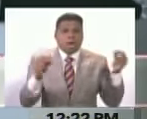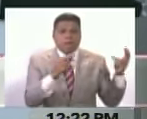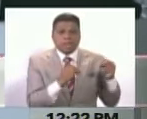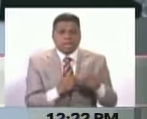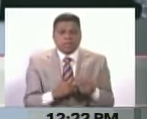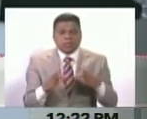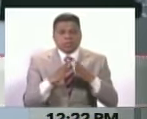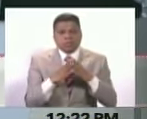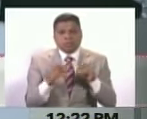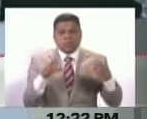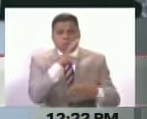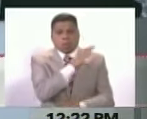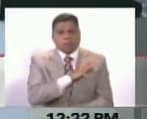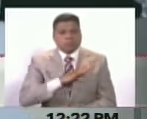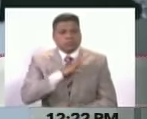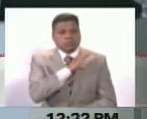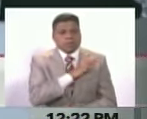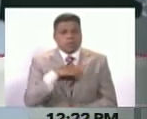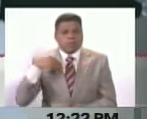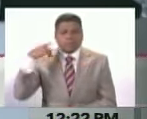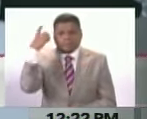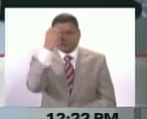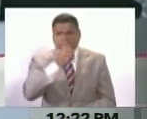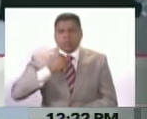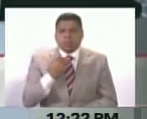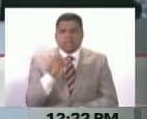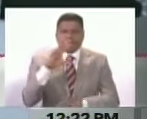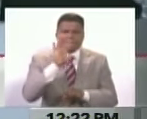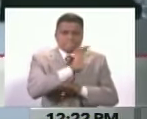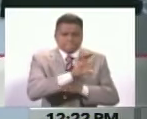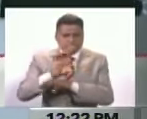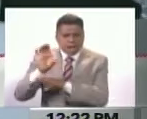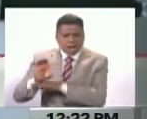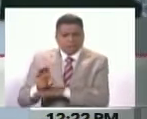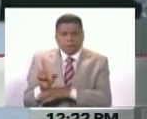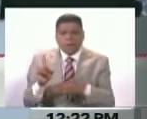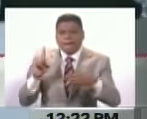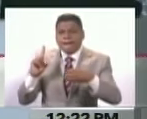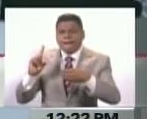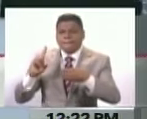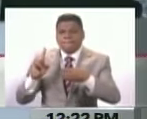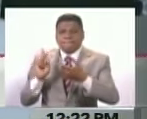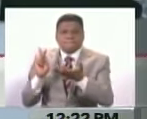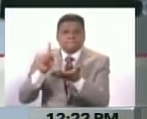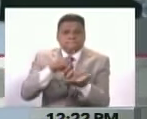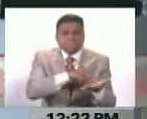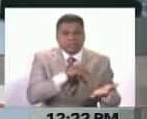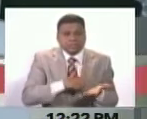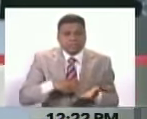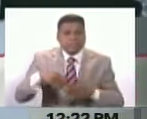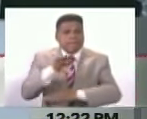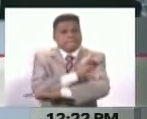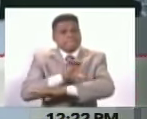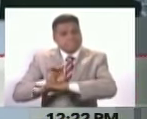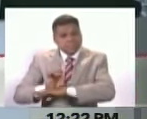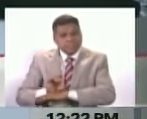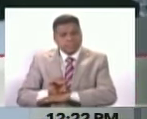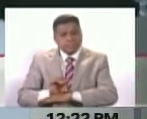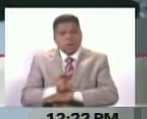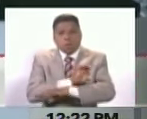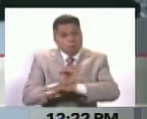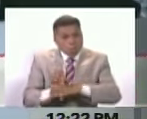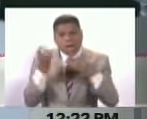Seguridad se tiene que ampliar, tiene que tener más miembros. Ecuador está de acuerdo, por supuesto, con esta posición, pero